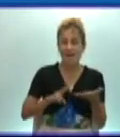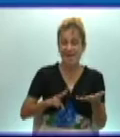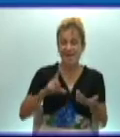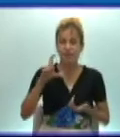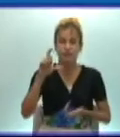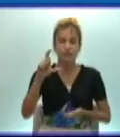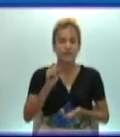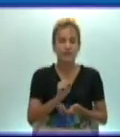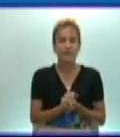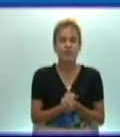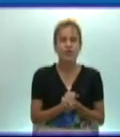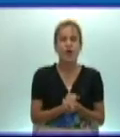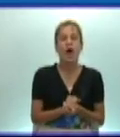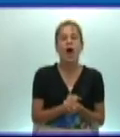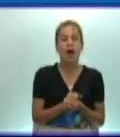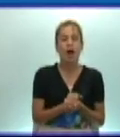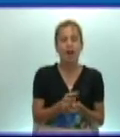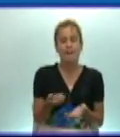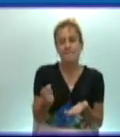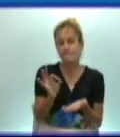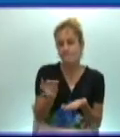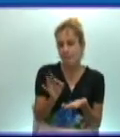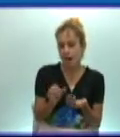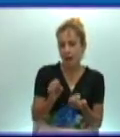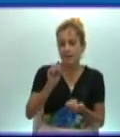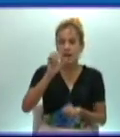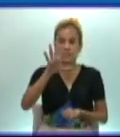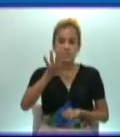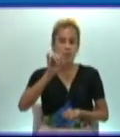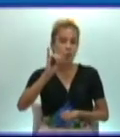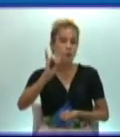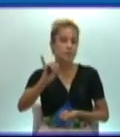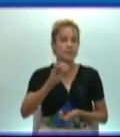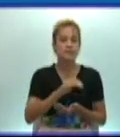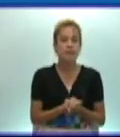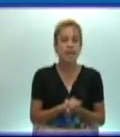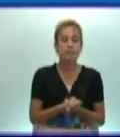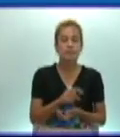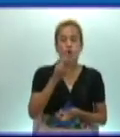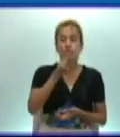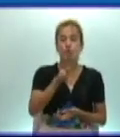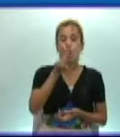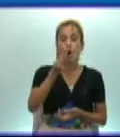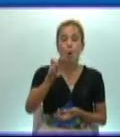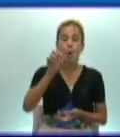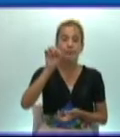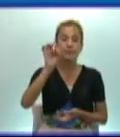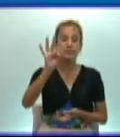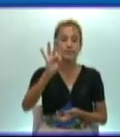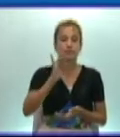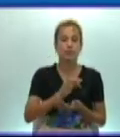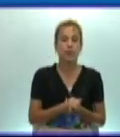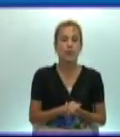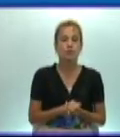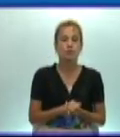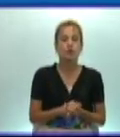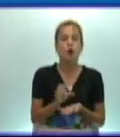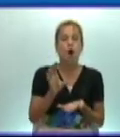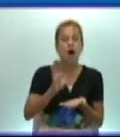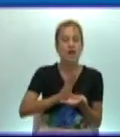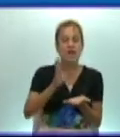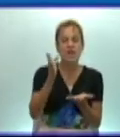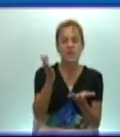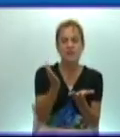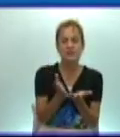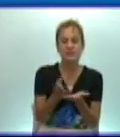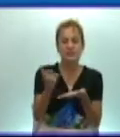textos que se encuentran en las páginas 56 y 228 de su libro de